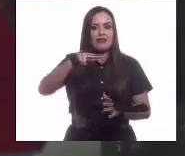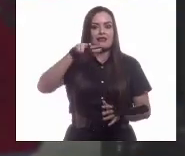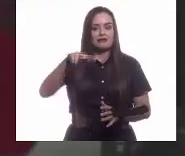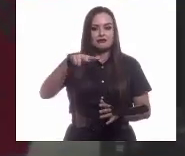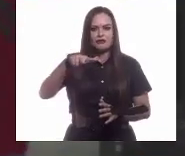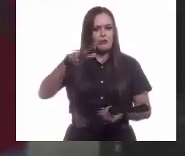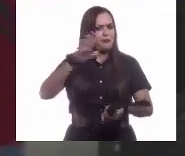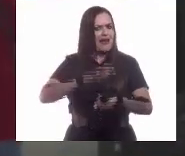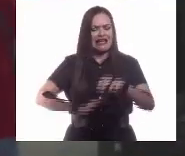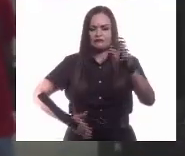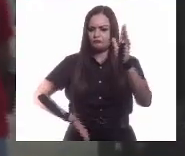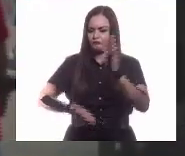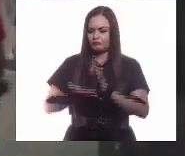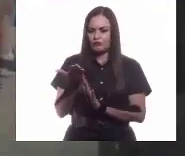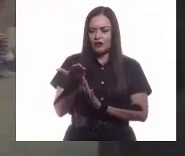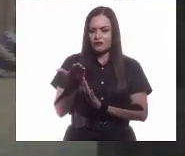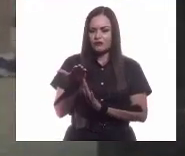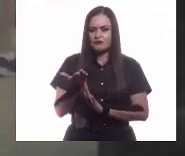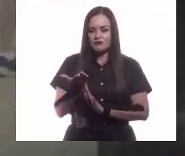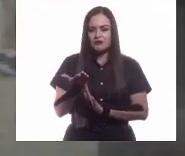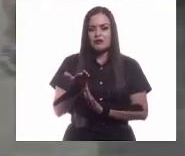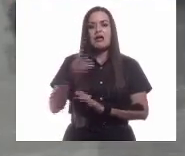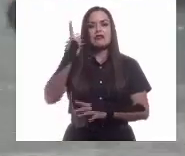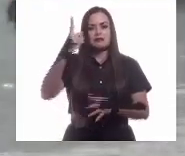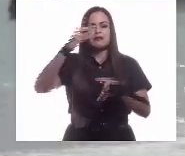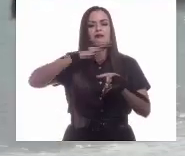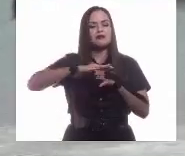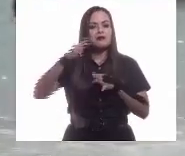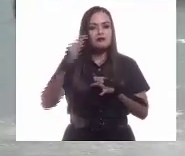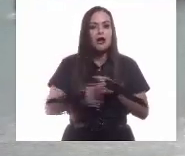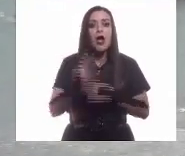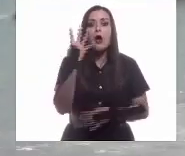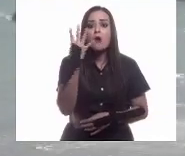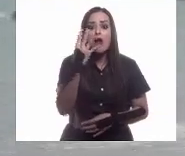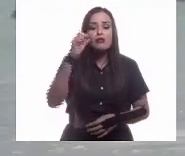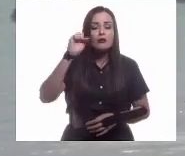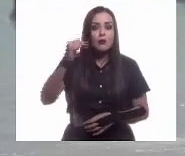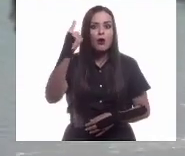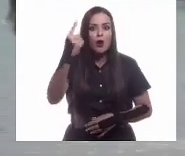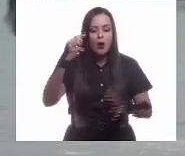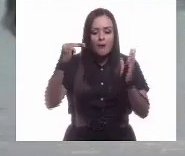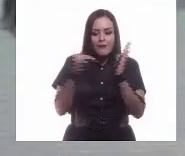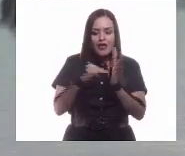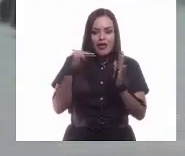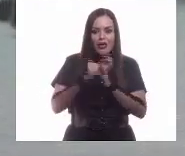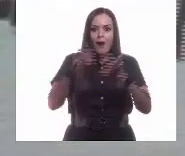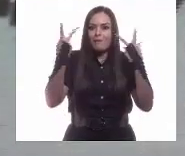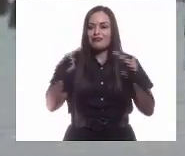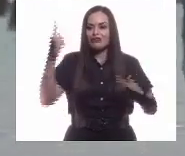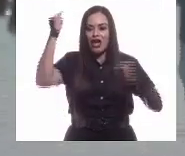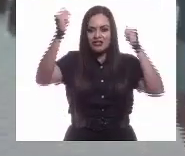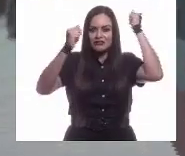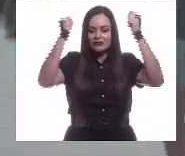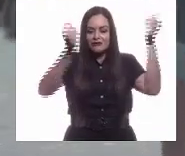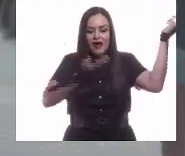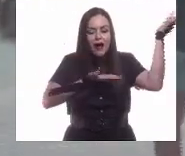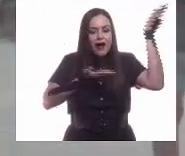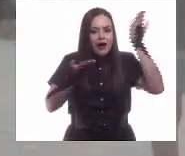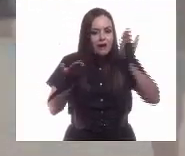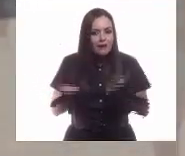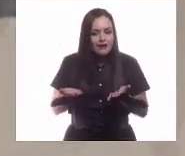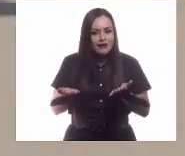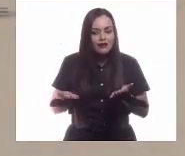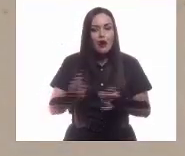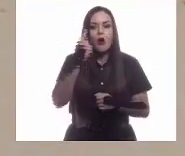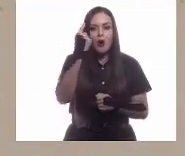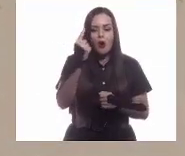creciendo. Estimamos cerrar el presente año con la visita de 4.1 millones de turistas, que equivale a